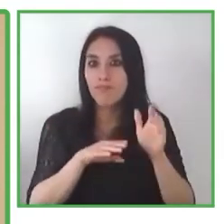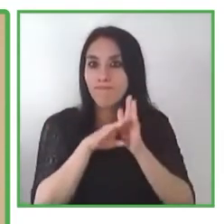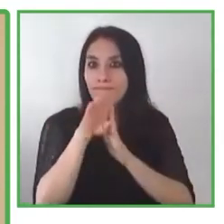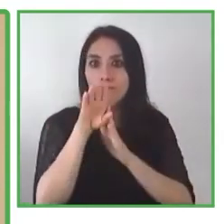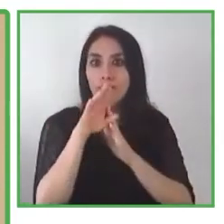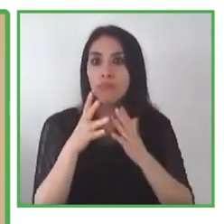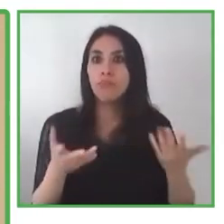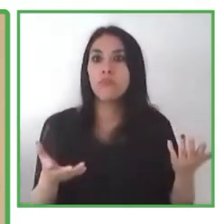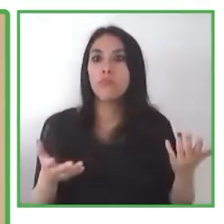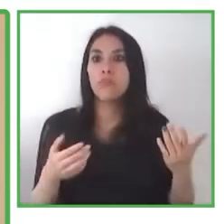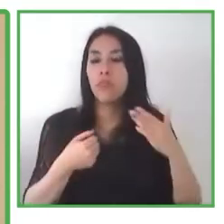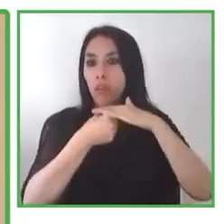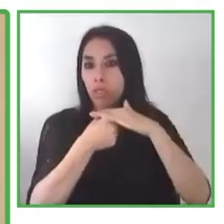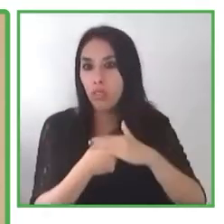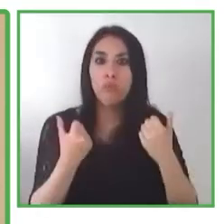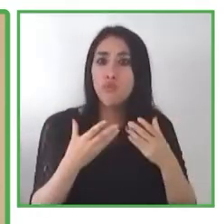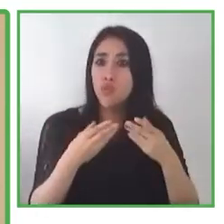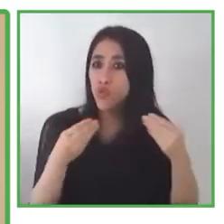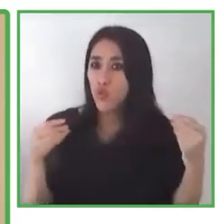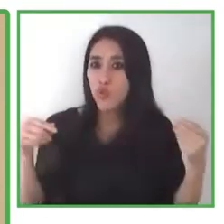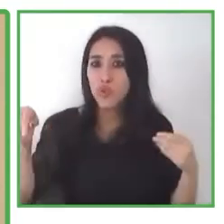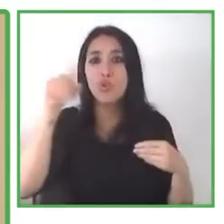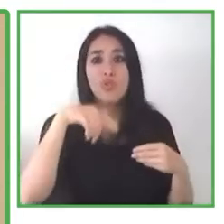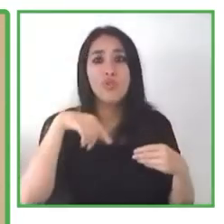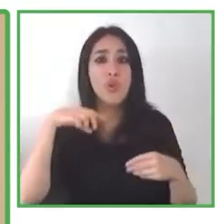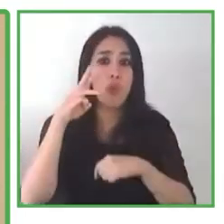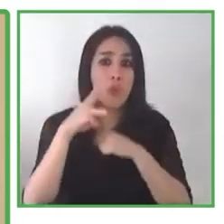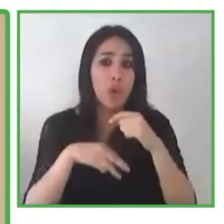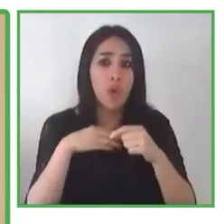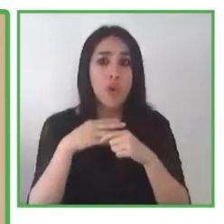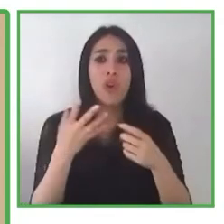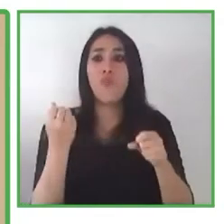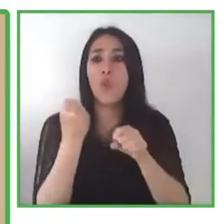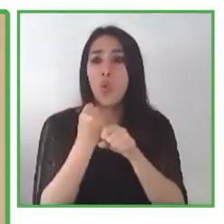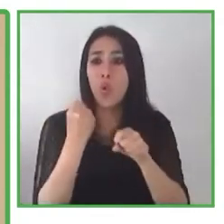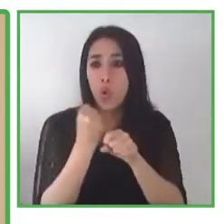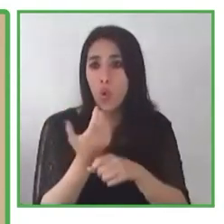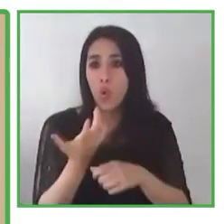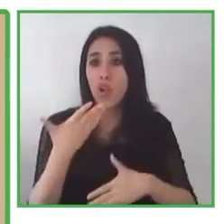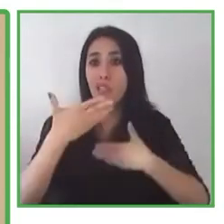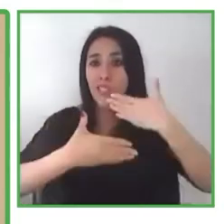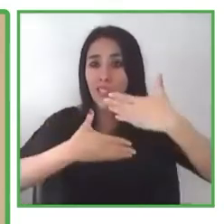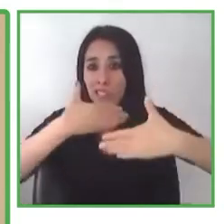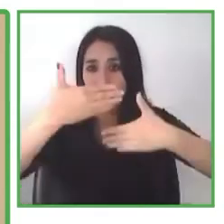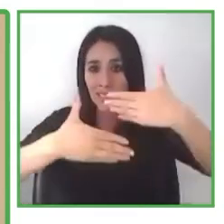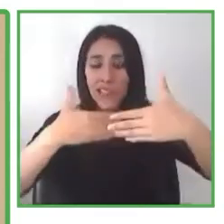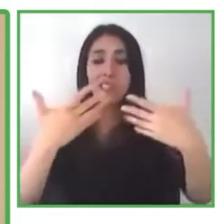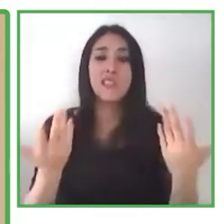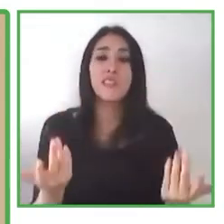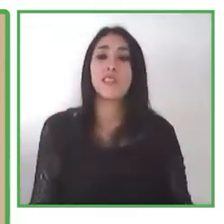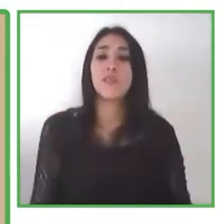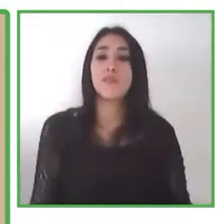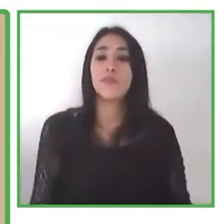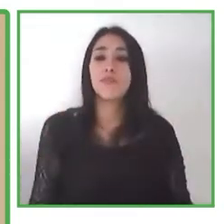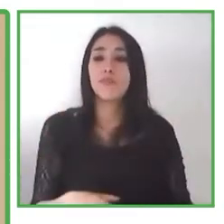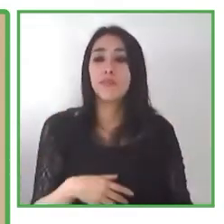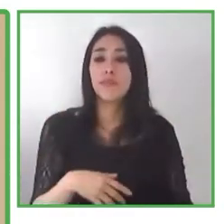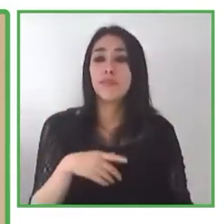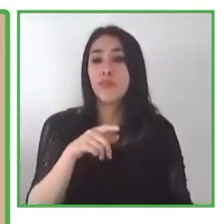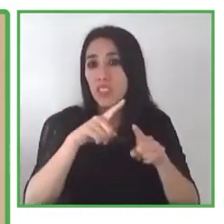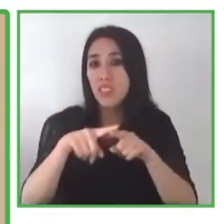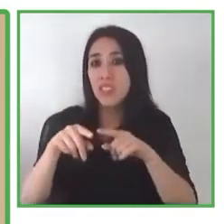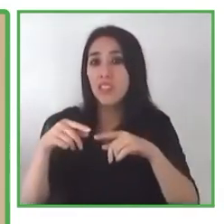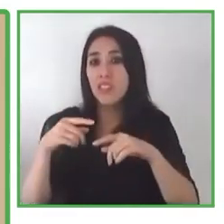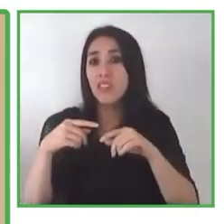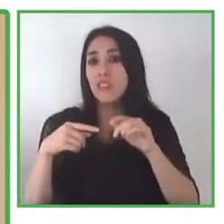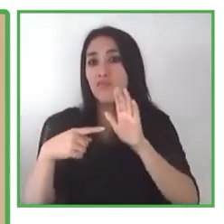es algo que no se puede desarrollar debido a la discriminación que existe en el mundo laboral y en los procesos de